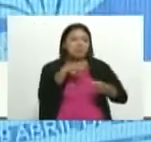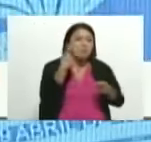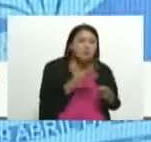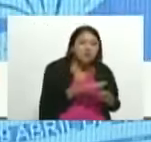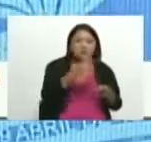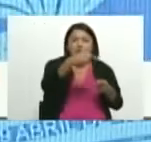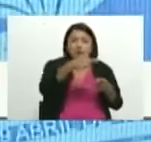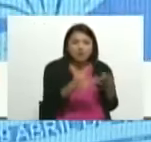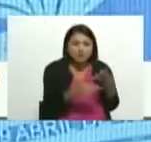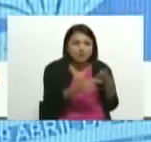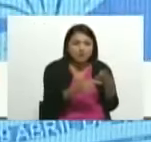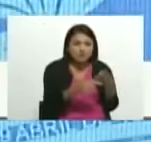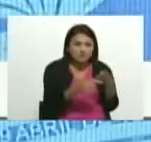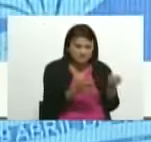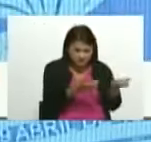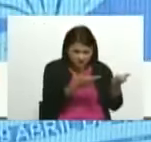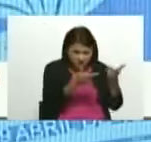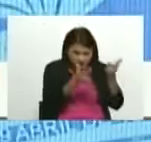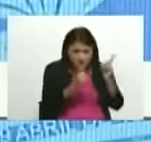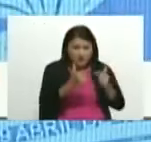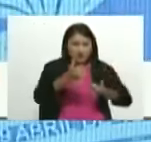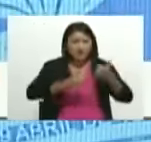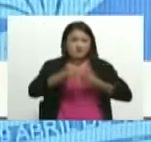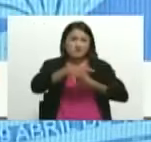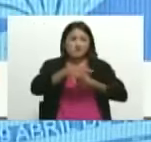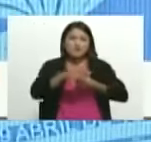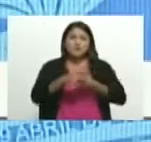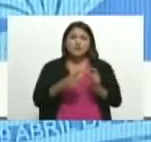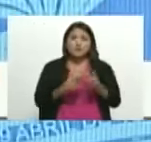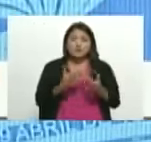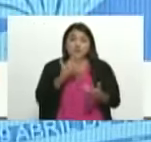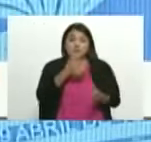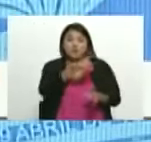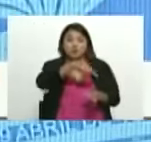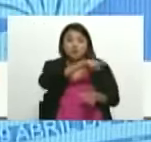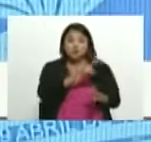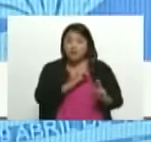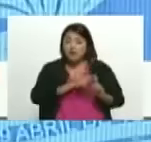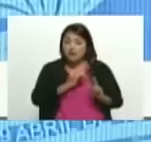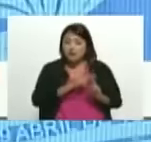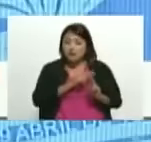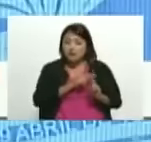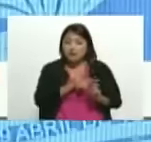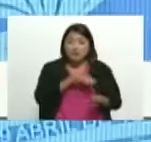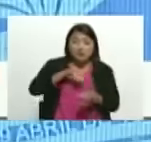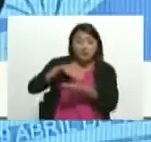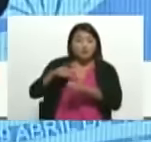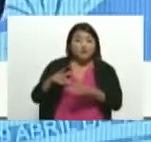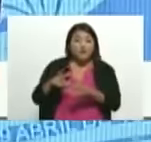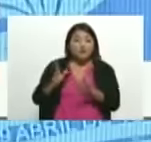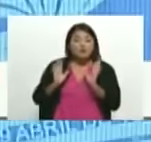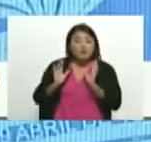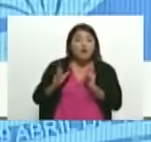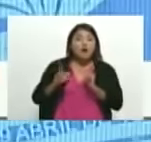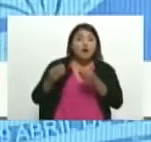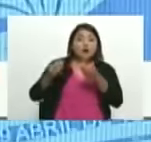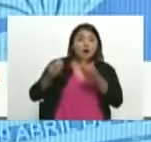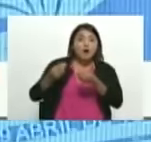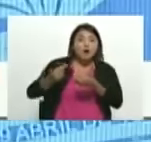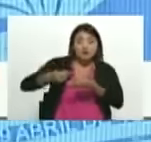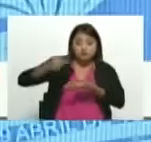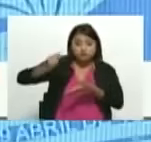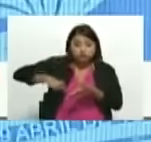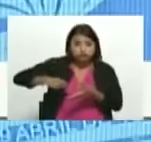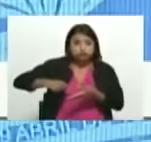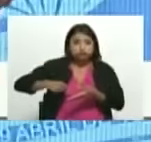¿Cómo? Por eso es importante que si hay una amenaza hacia el acuerdo firmado,